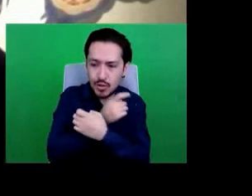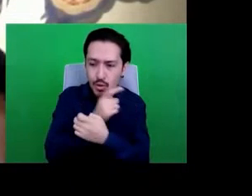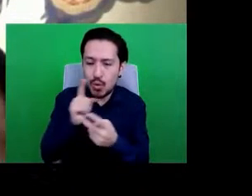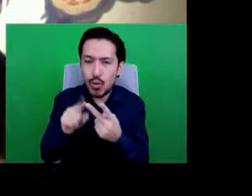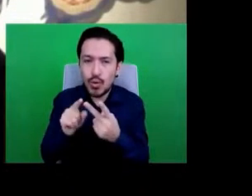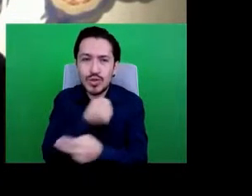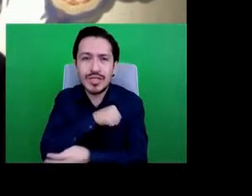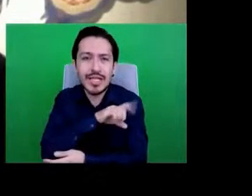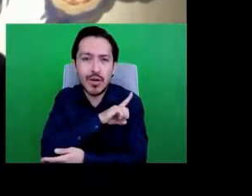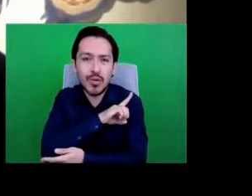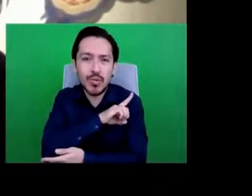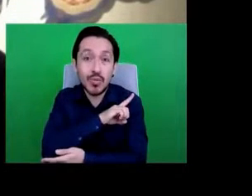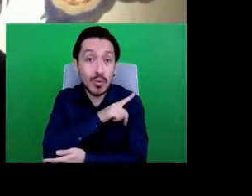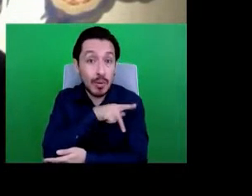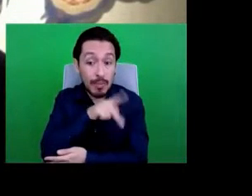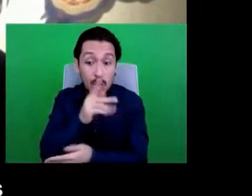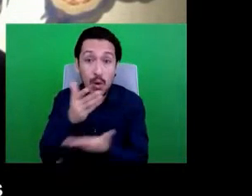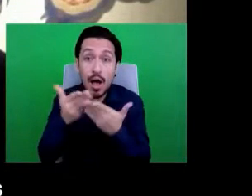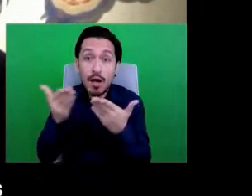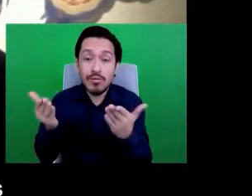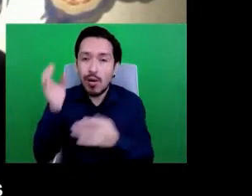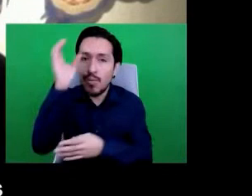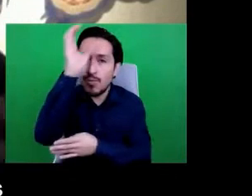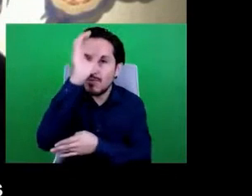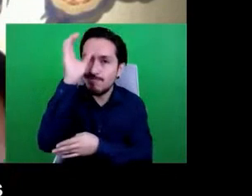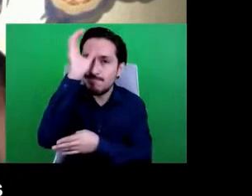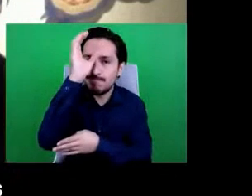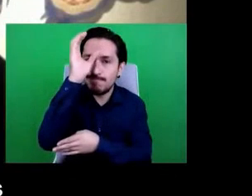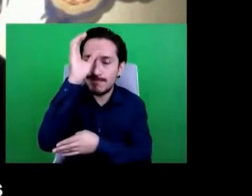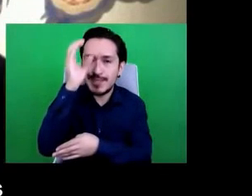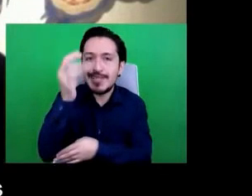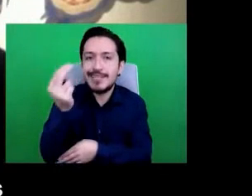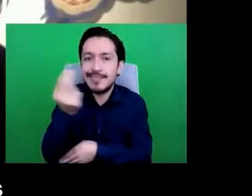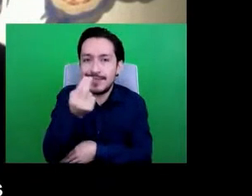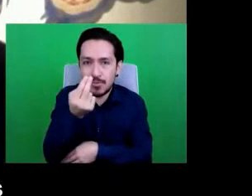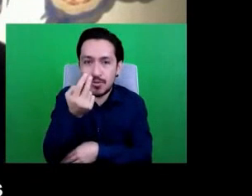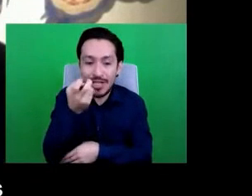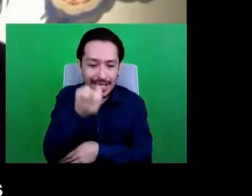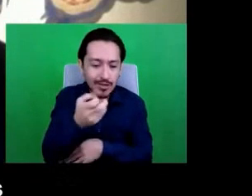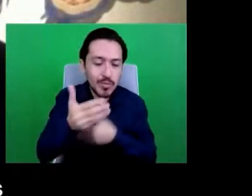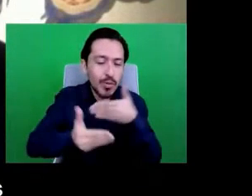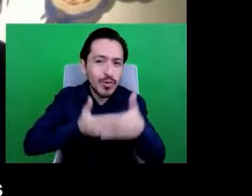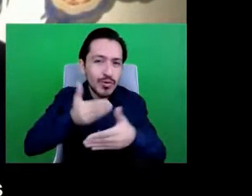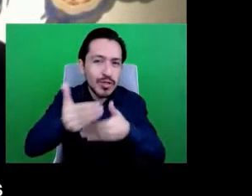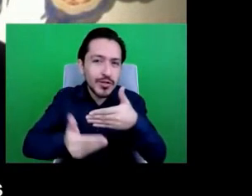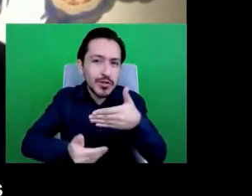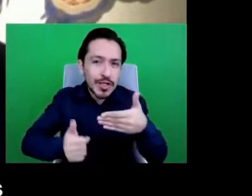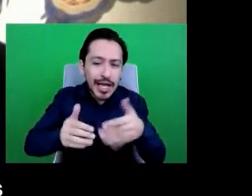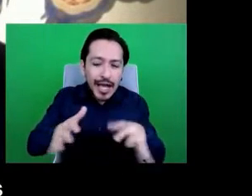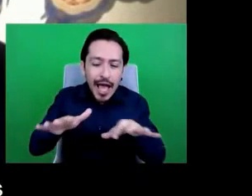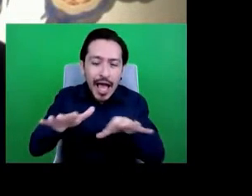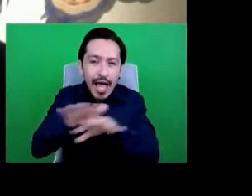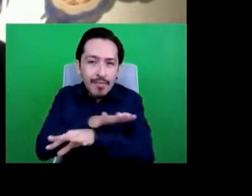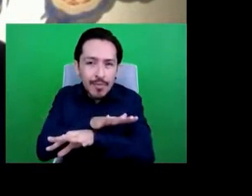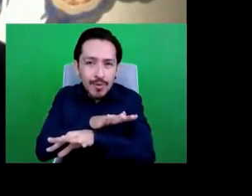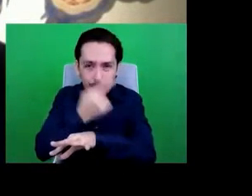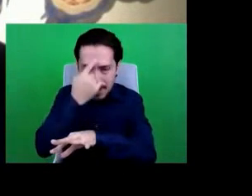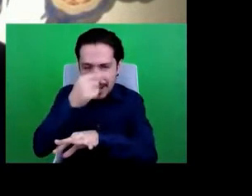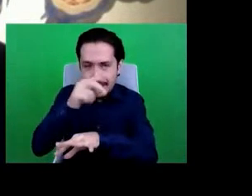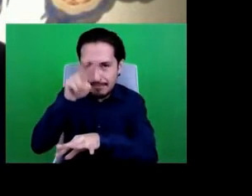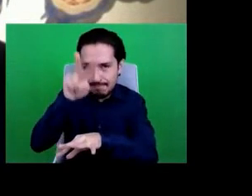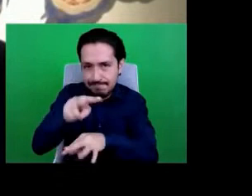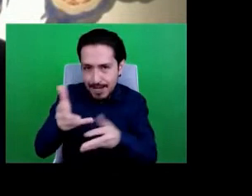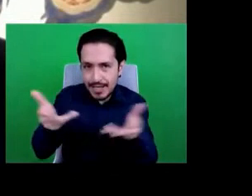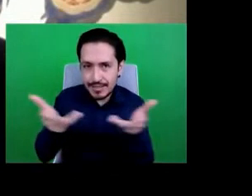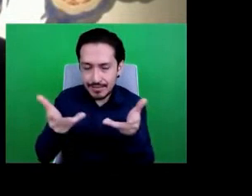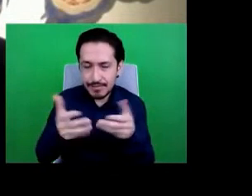en la cultura en donde nosotros podemos empezar a generar los procesos de cambio que más necesitamos y de la forma más efectiva. Así que voy